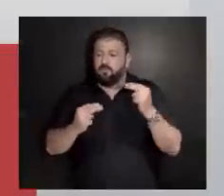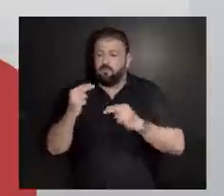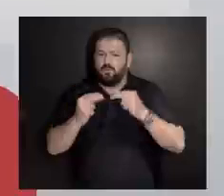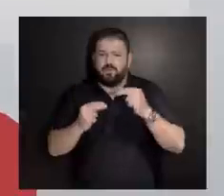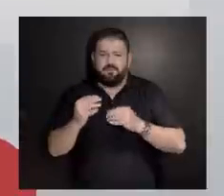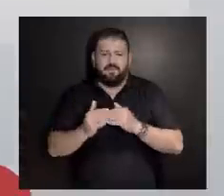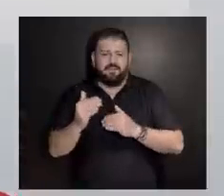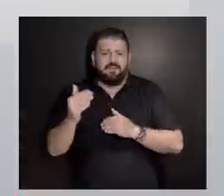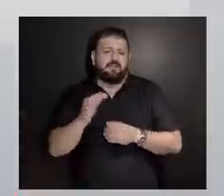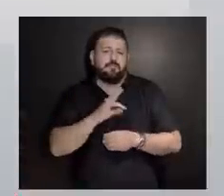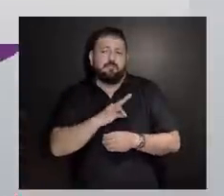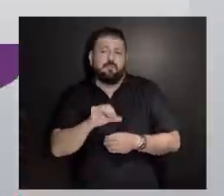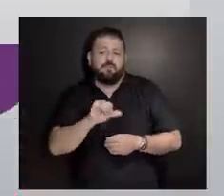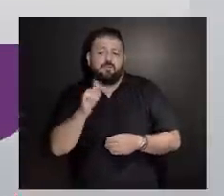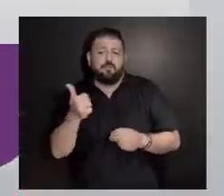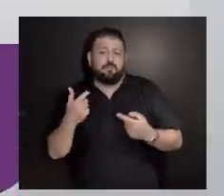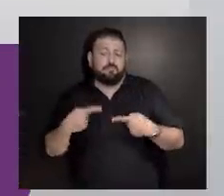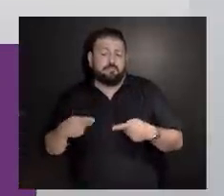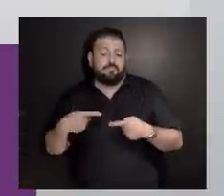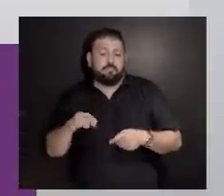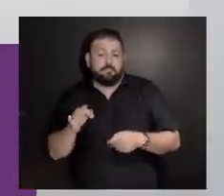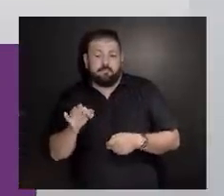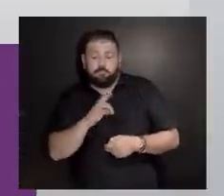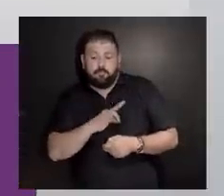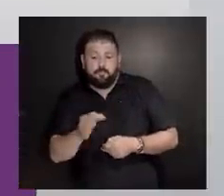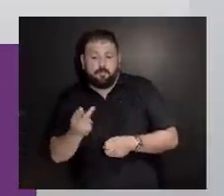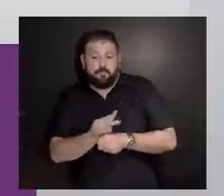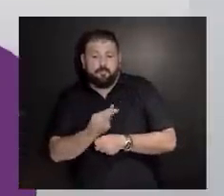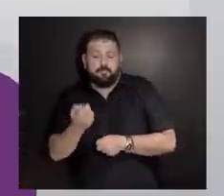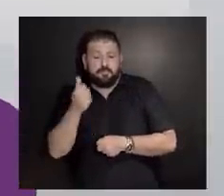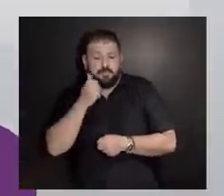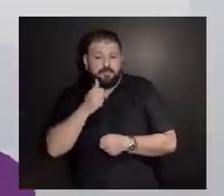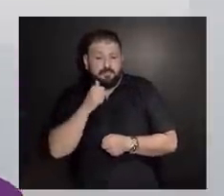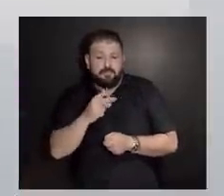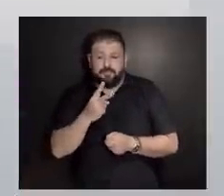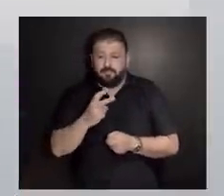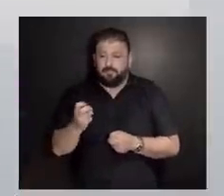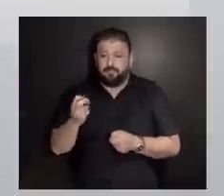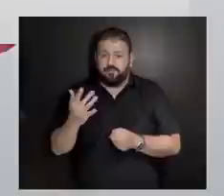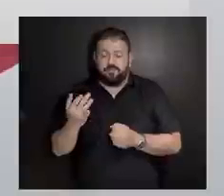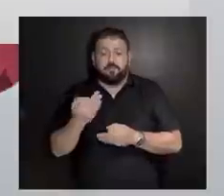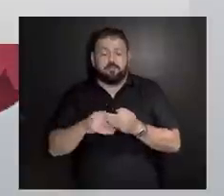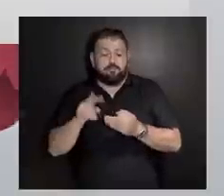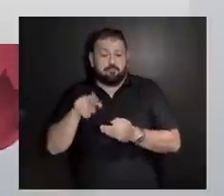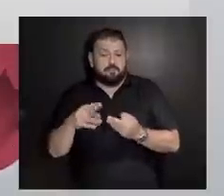elevados, a lo mejor a otros que siguen siendo elevados, pero pues bajar 250